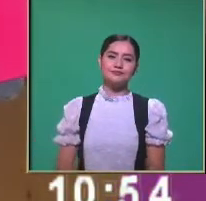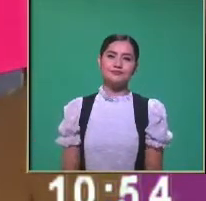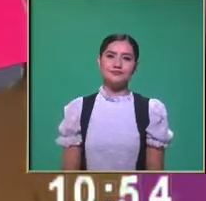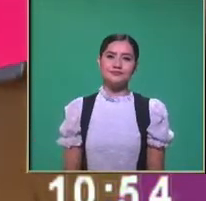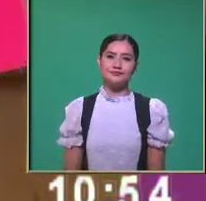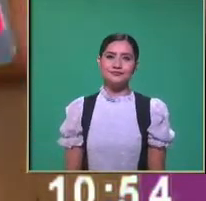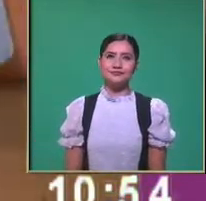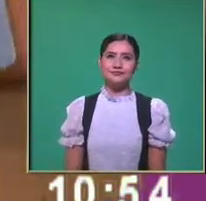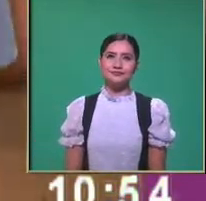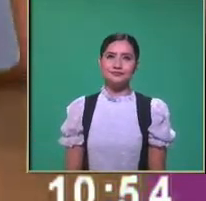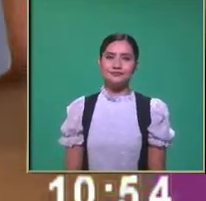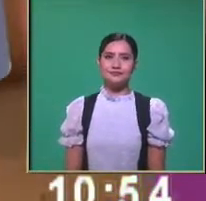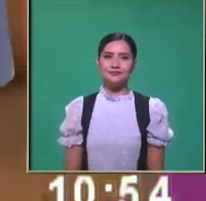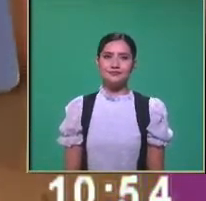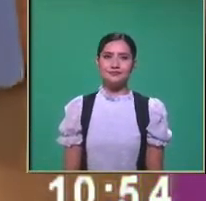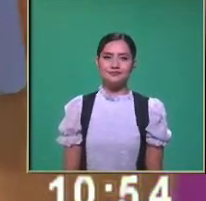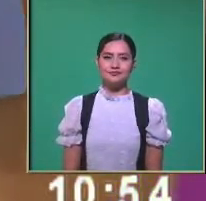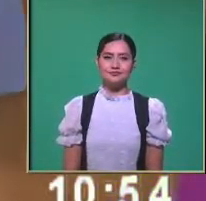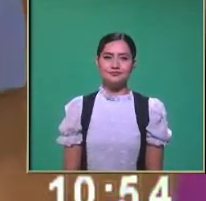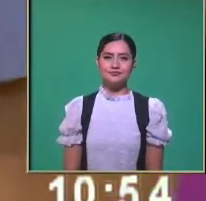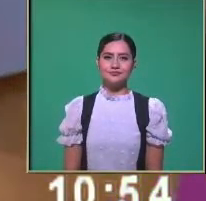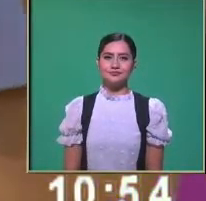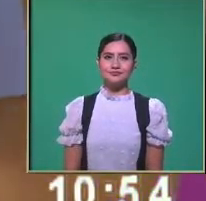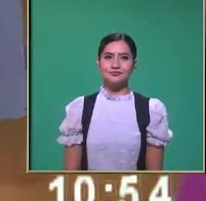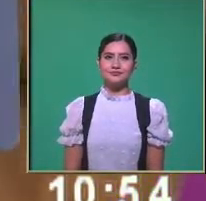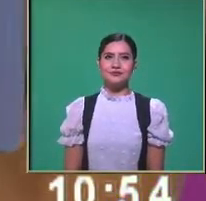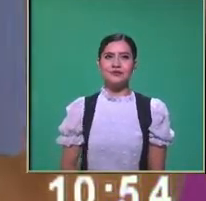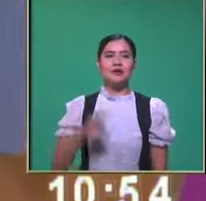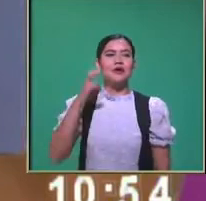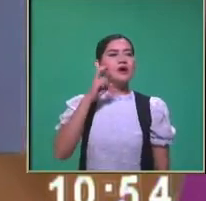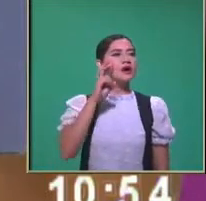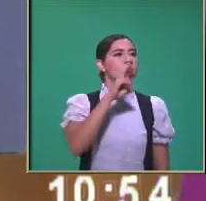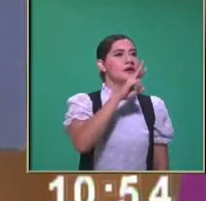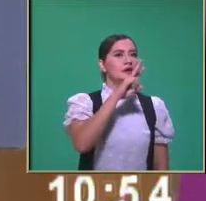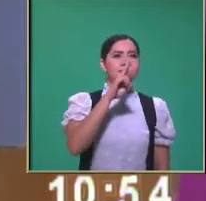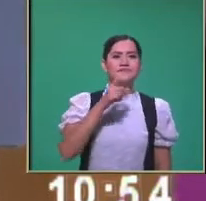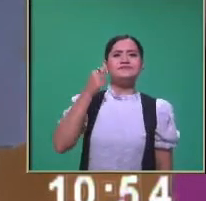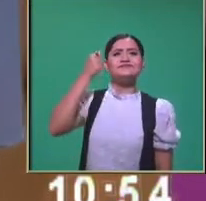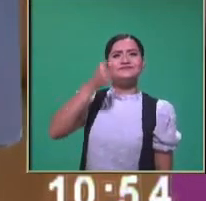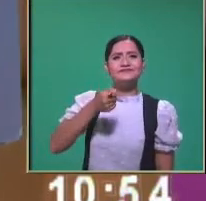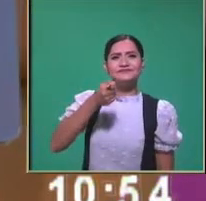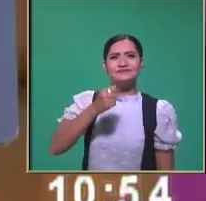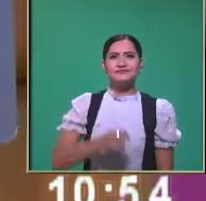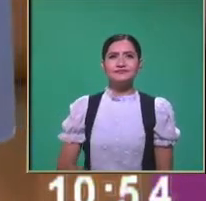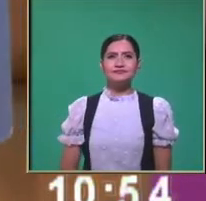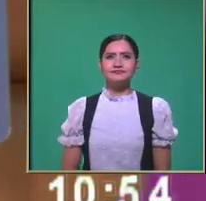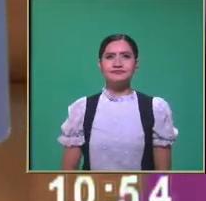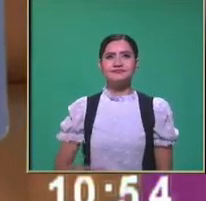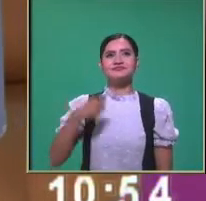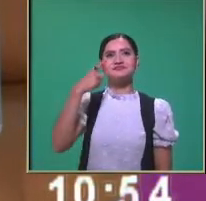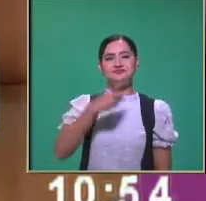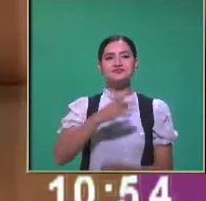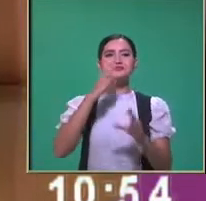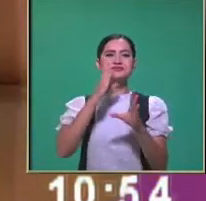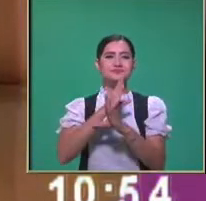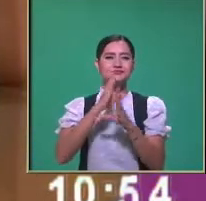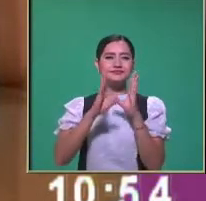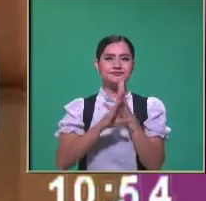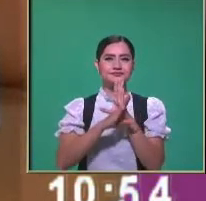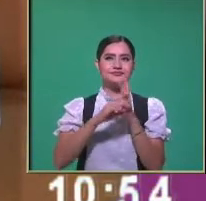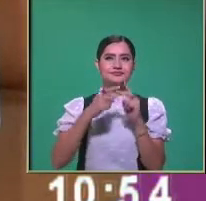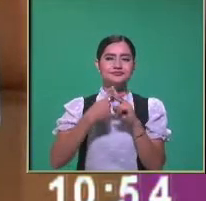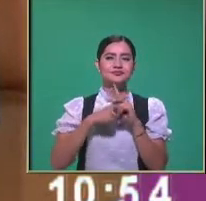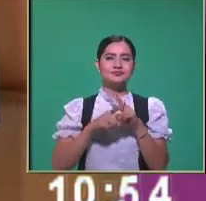¡Globo aerostático, ¿verdad? Sí. Veo, ¿qué ves? Veo una cosita que empieza con